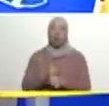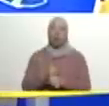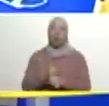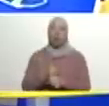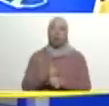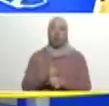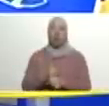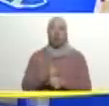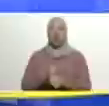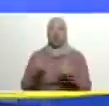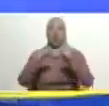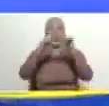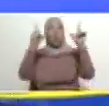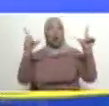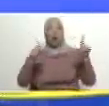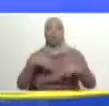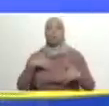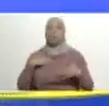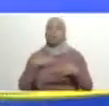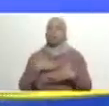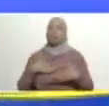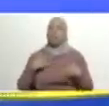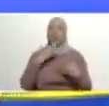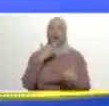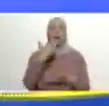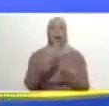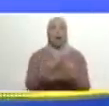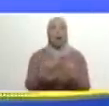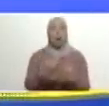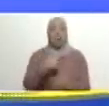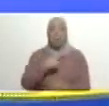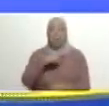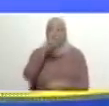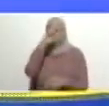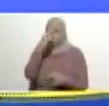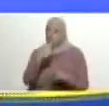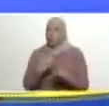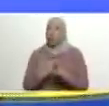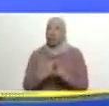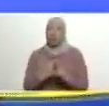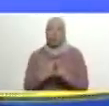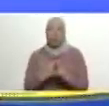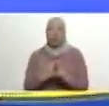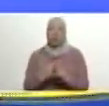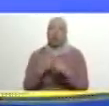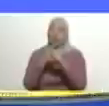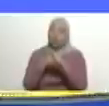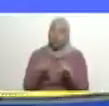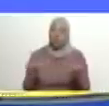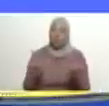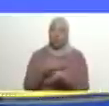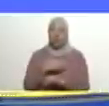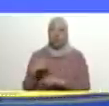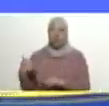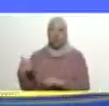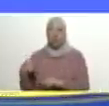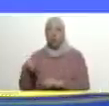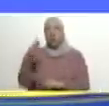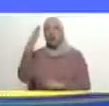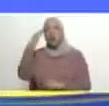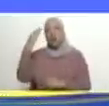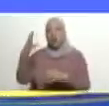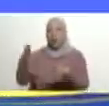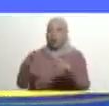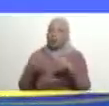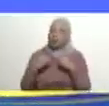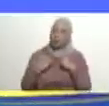Y realmente me siento sumamente agradecida y honrada. Pero quería que supiera que lo acepto,